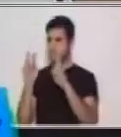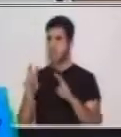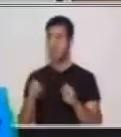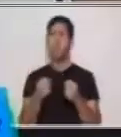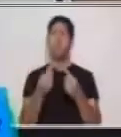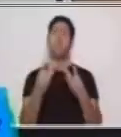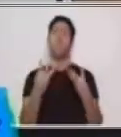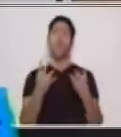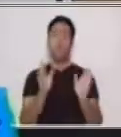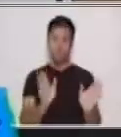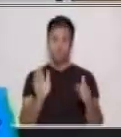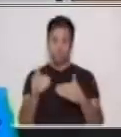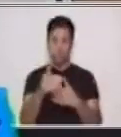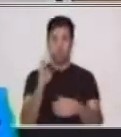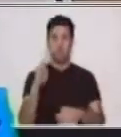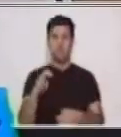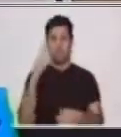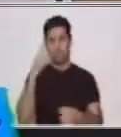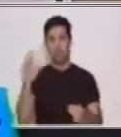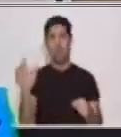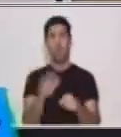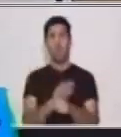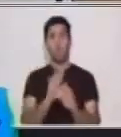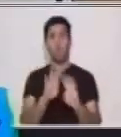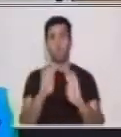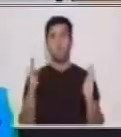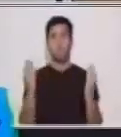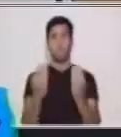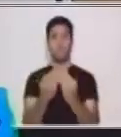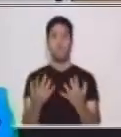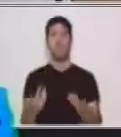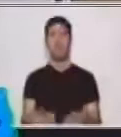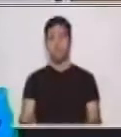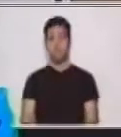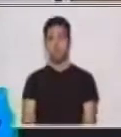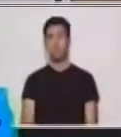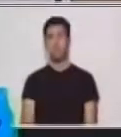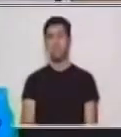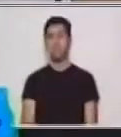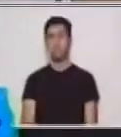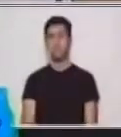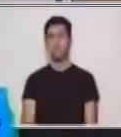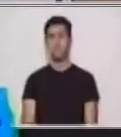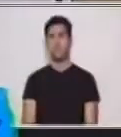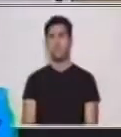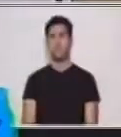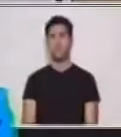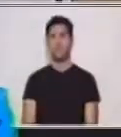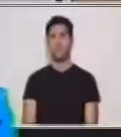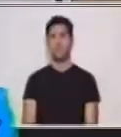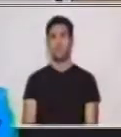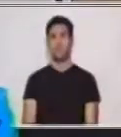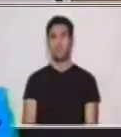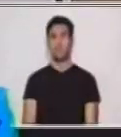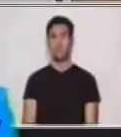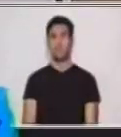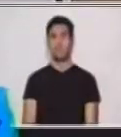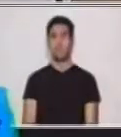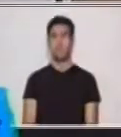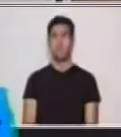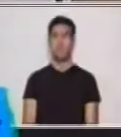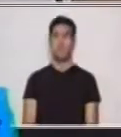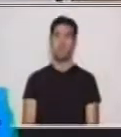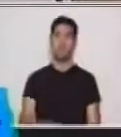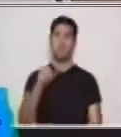¿Serán 5? ¿O serán 6 rectángulos los que necesitemos finalmente para construirlo? Quiero que pienses en casa y